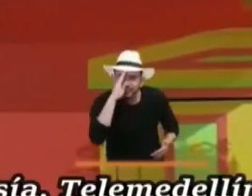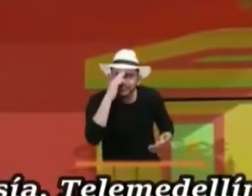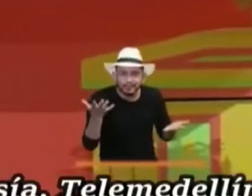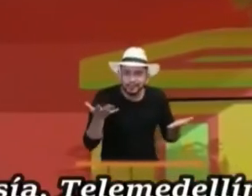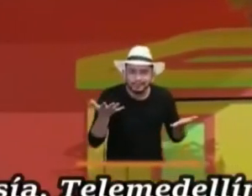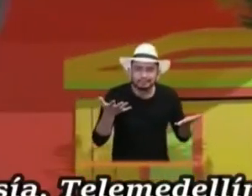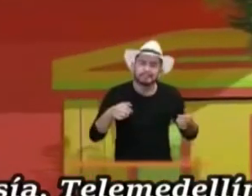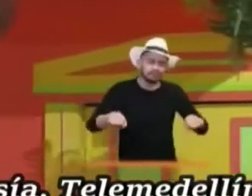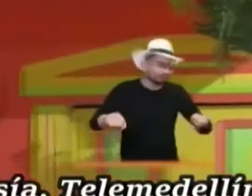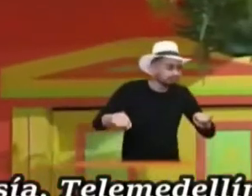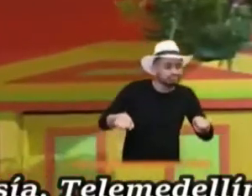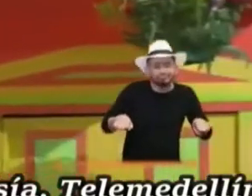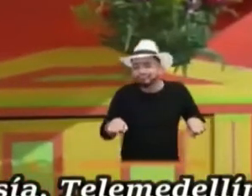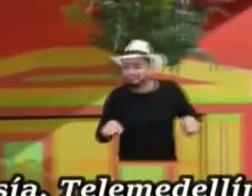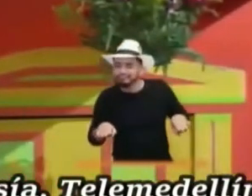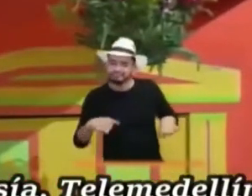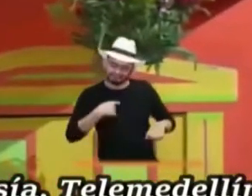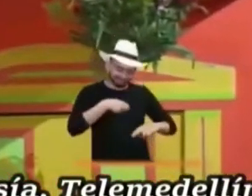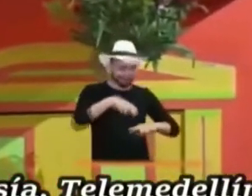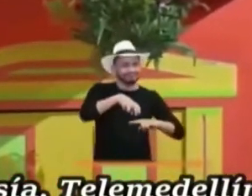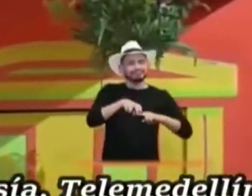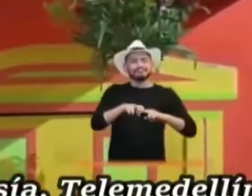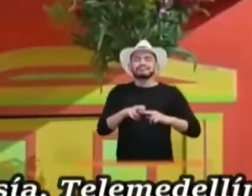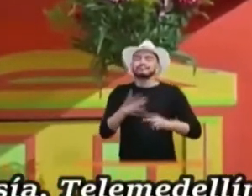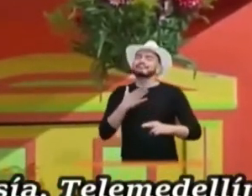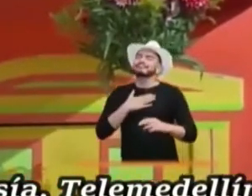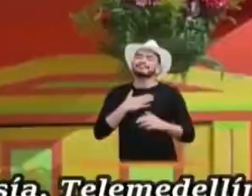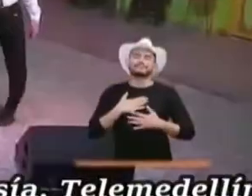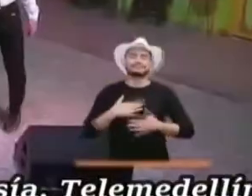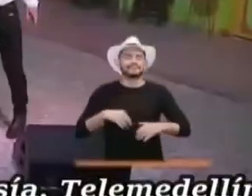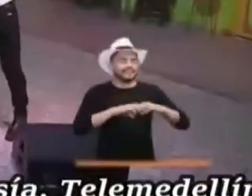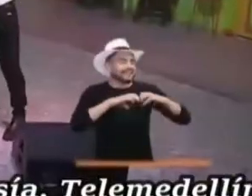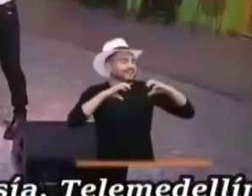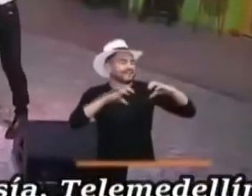me siento a tertuliar con Sofía.